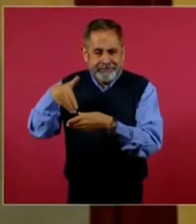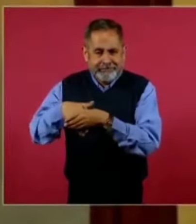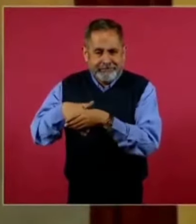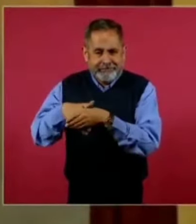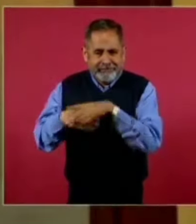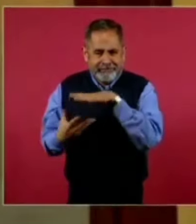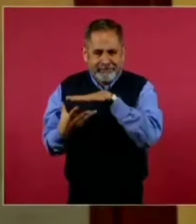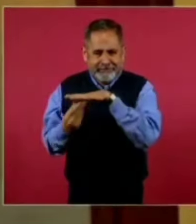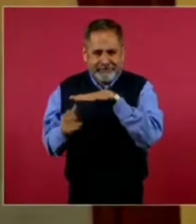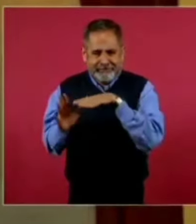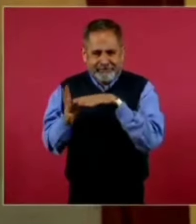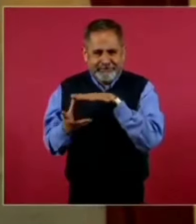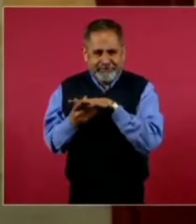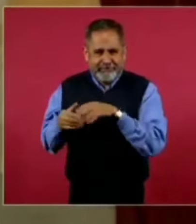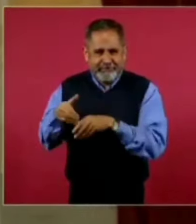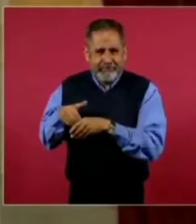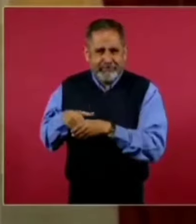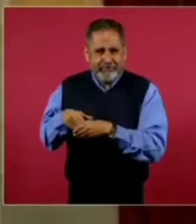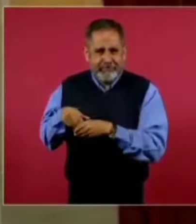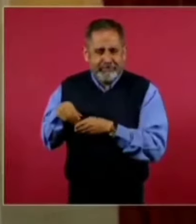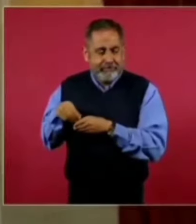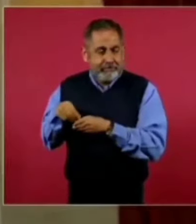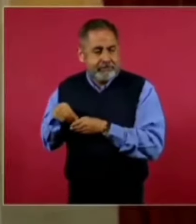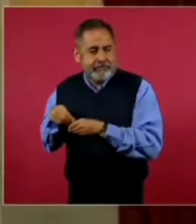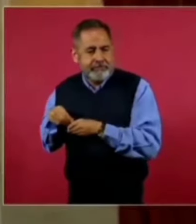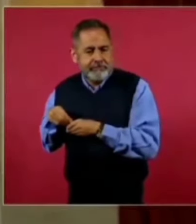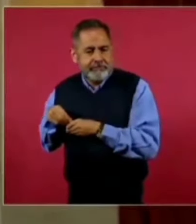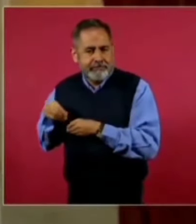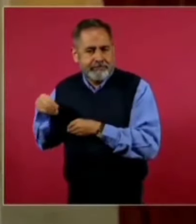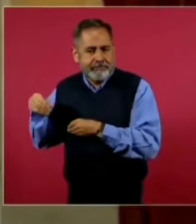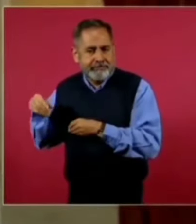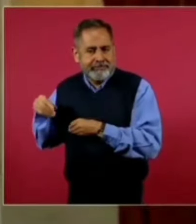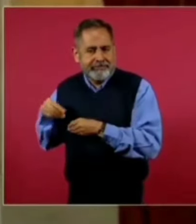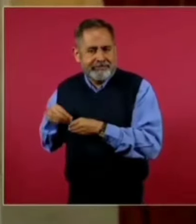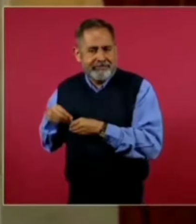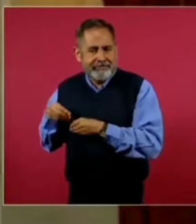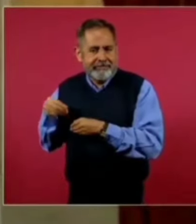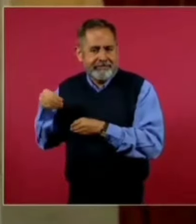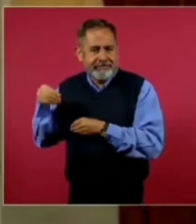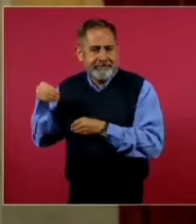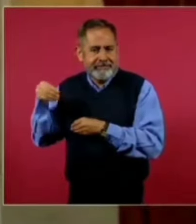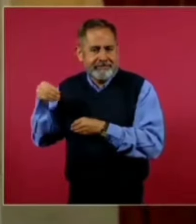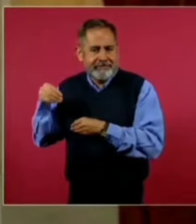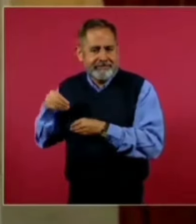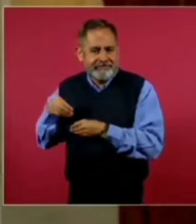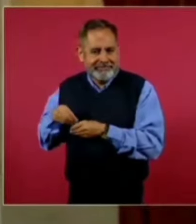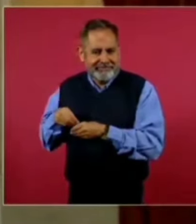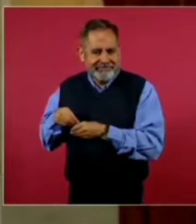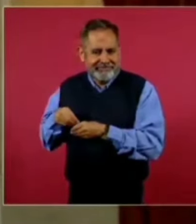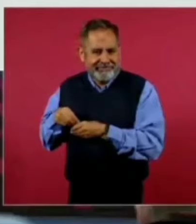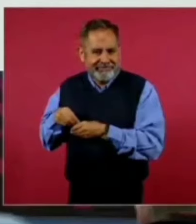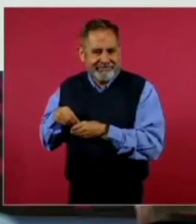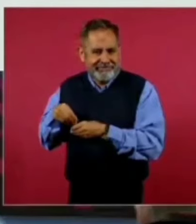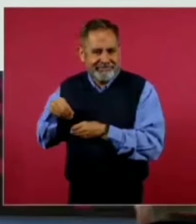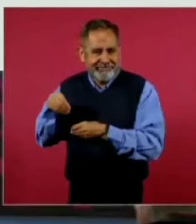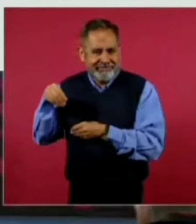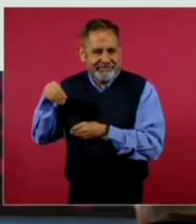radiografía y sacaba yo así, nada más le sacaba yo